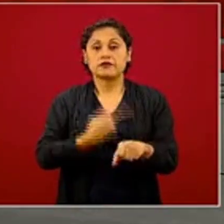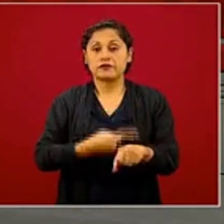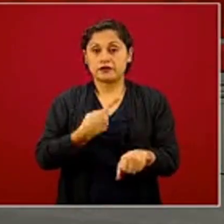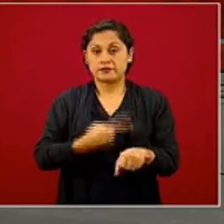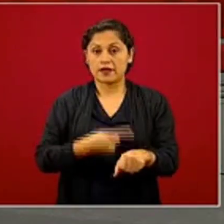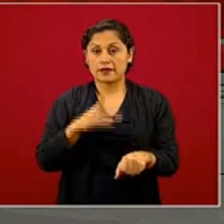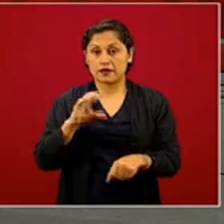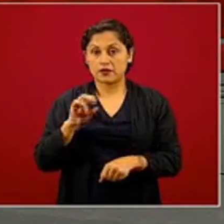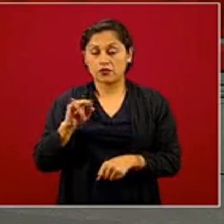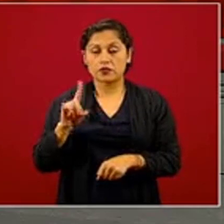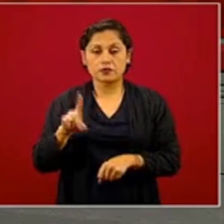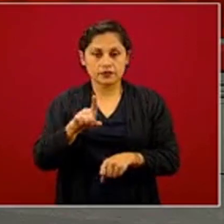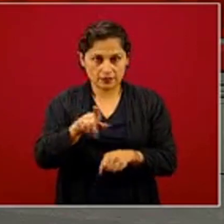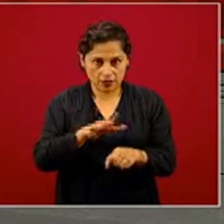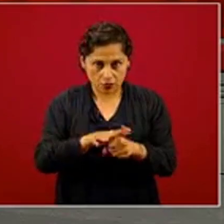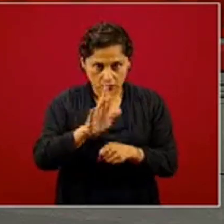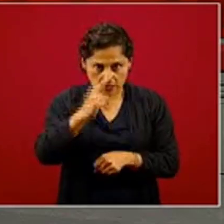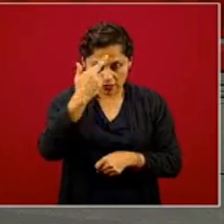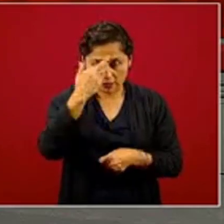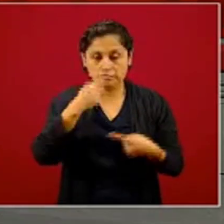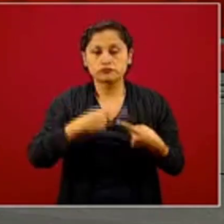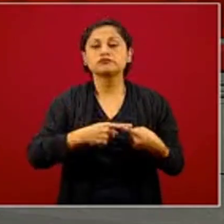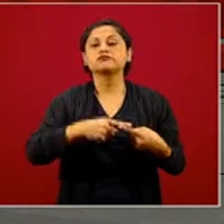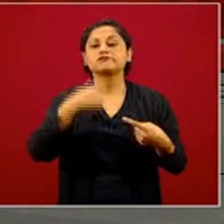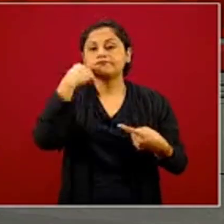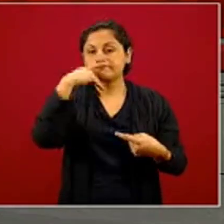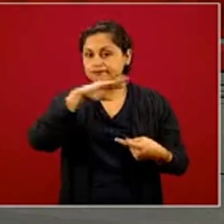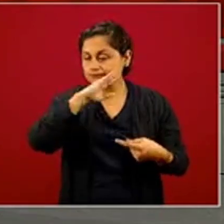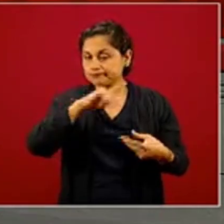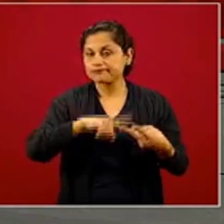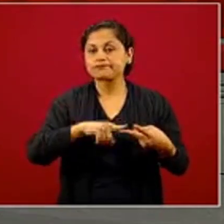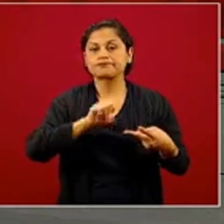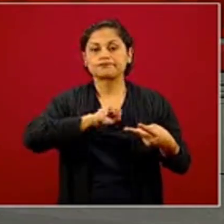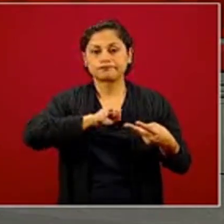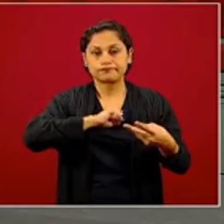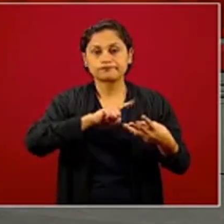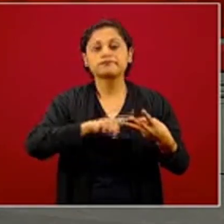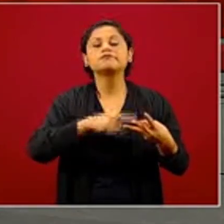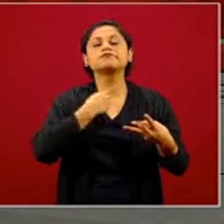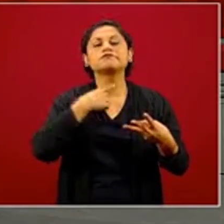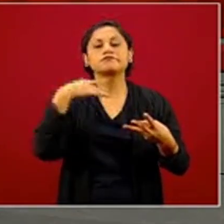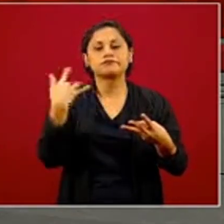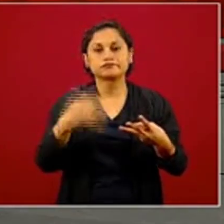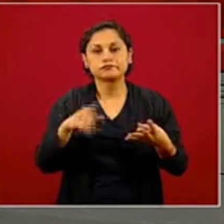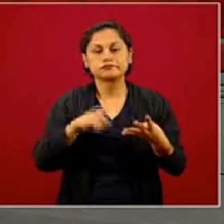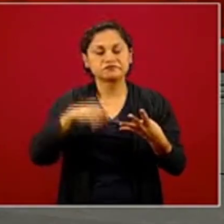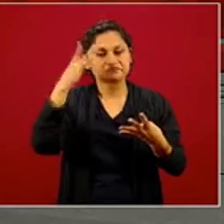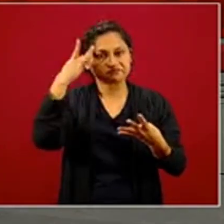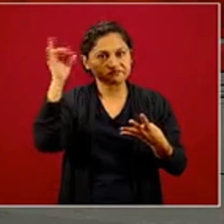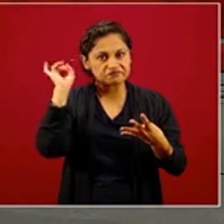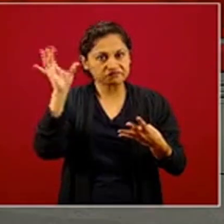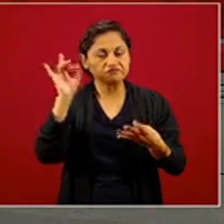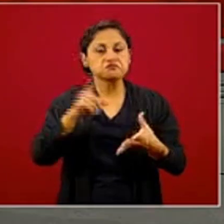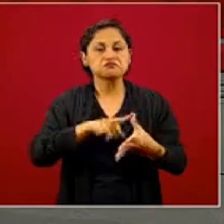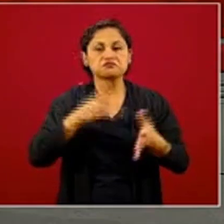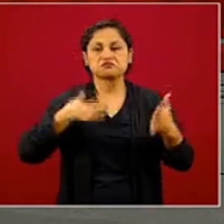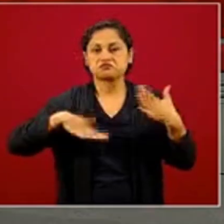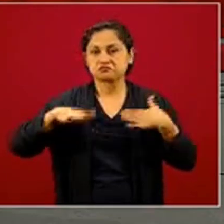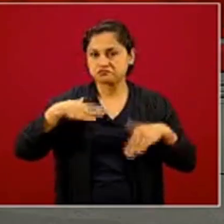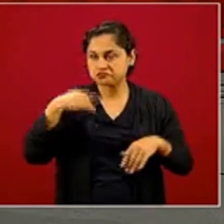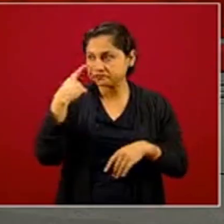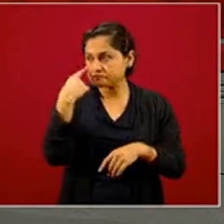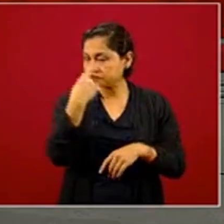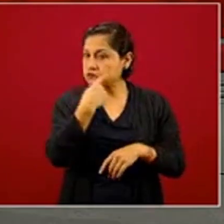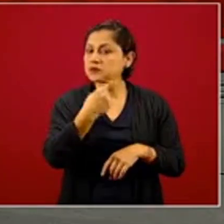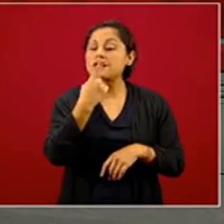por fiebre, tos, dolor de garganta, puede agregarse dolor de cabeza, dolor muscular, fatiga, enrojecimiento de los ojos,